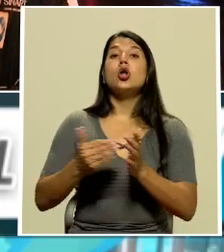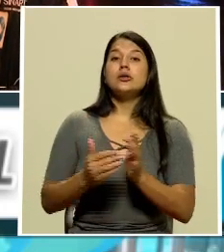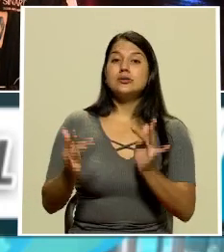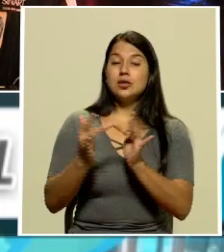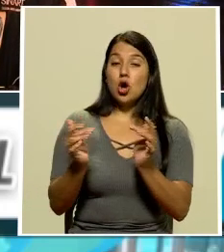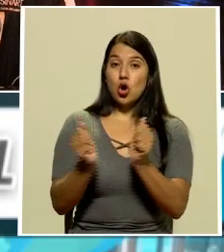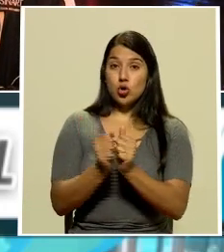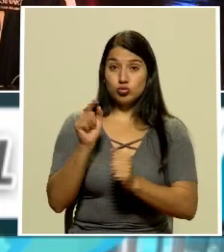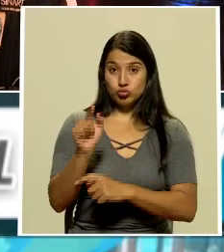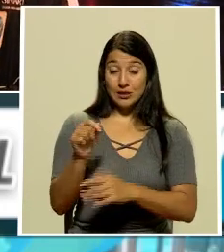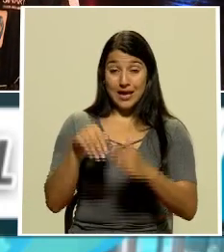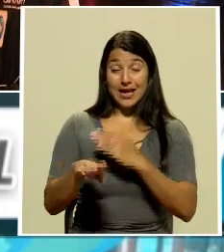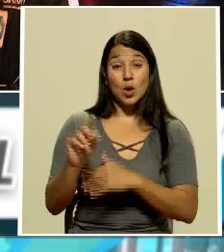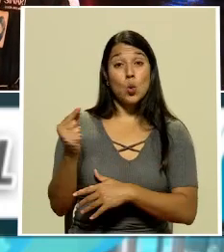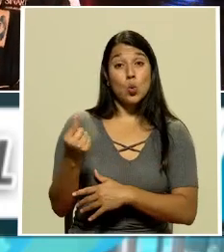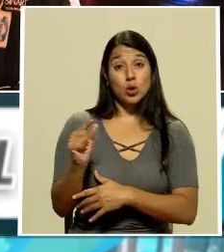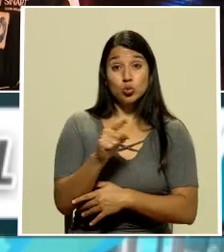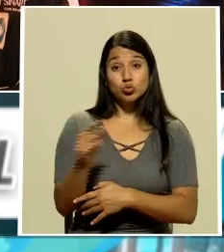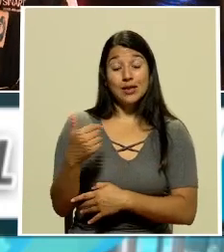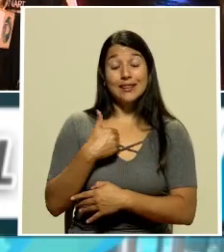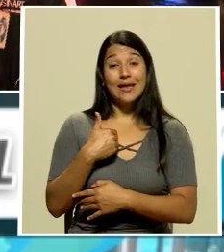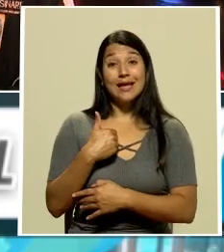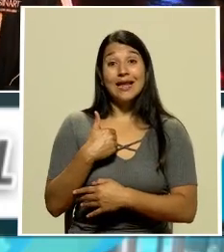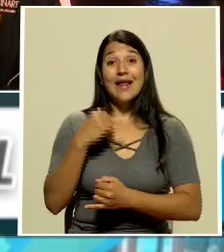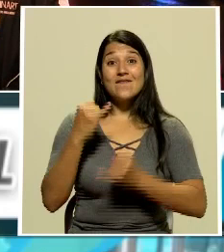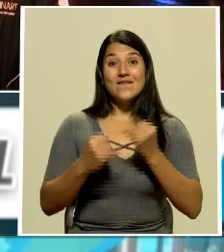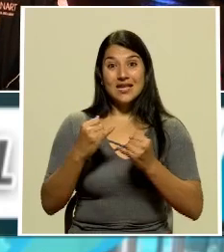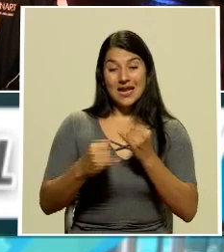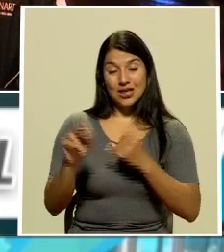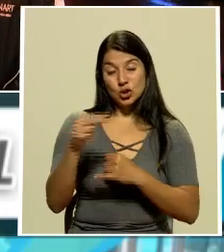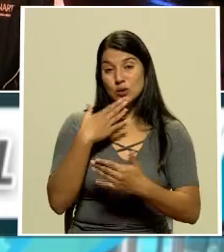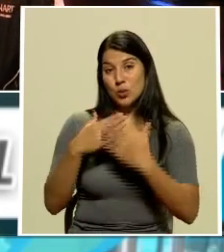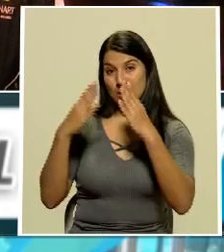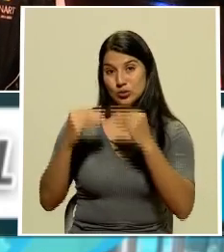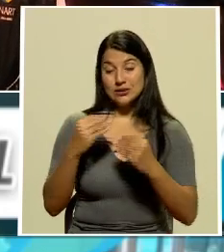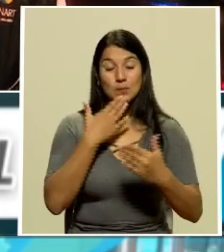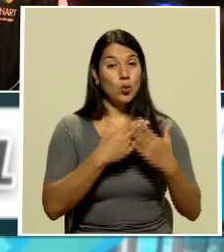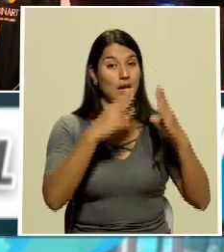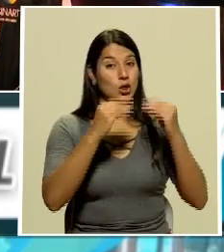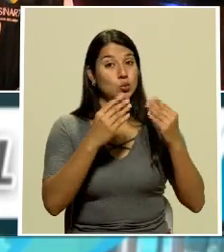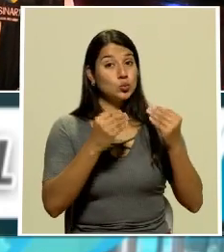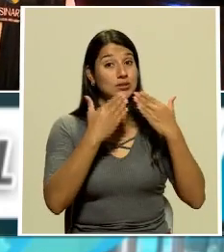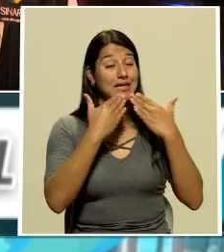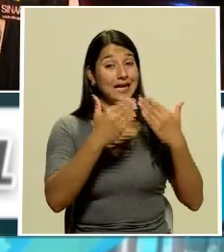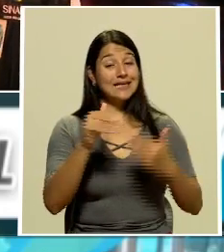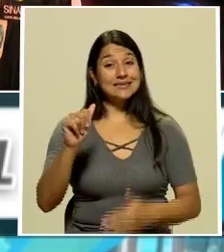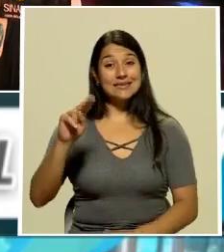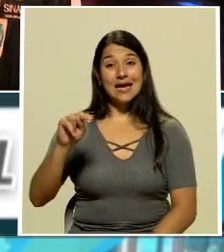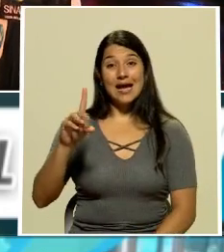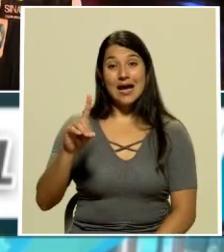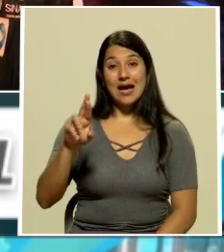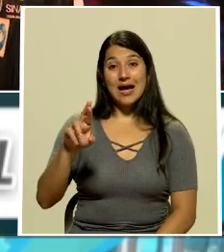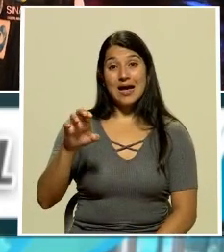al estudio allá en La Bruca, donde tiene pues ya el cierre de la edición. Buenas noches. Buenas noches, muchas gracias Andrés.